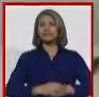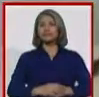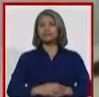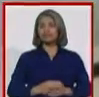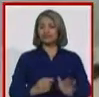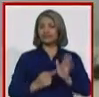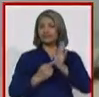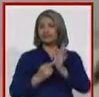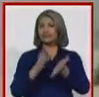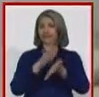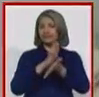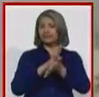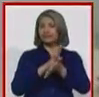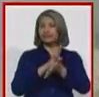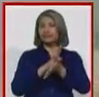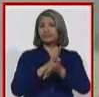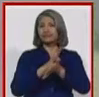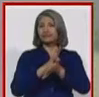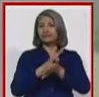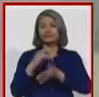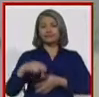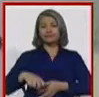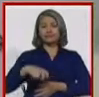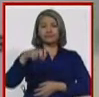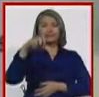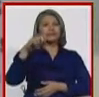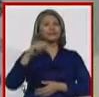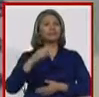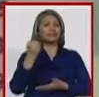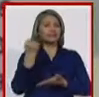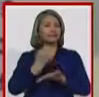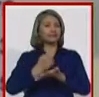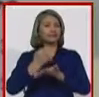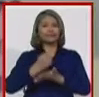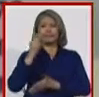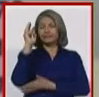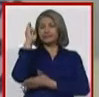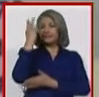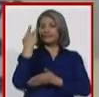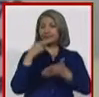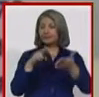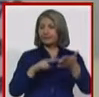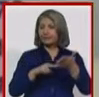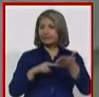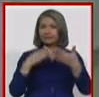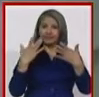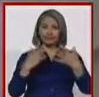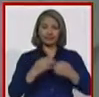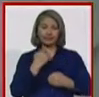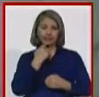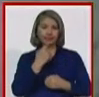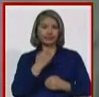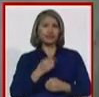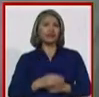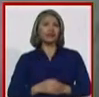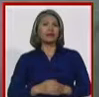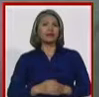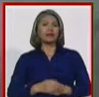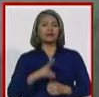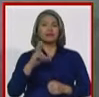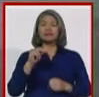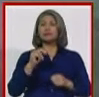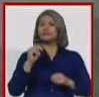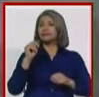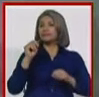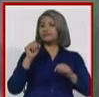presenta ese documento ese documento de viaje el pasaporte mexicano verificada esta circunstancia es evidentemente no había